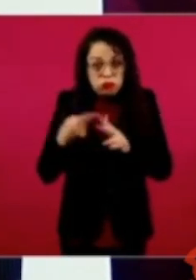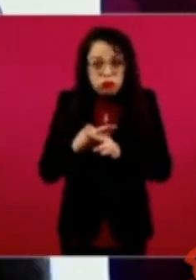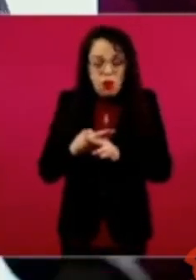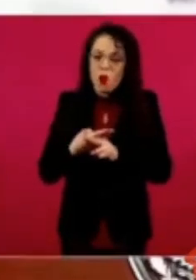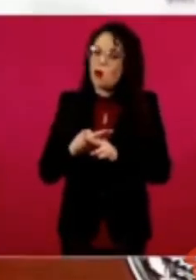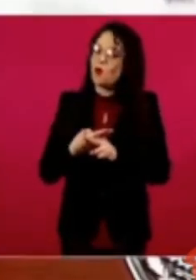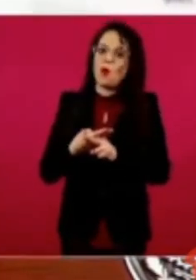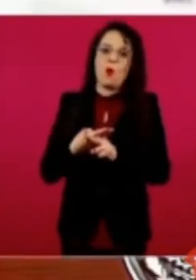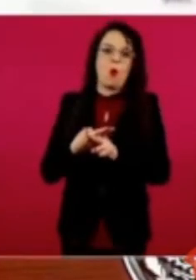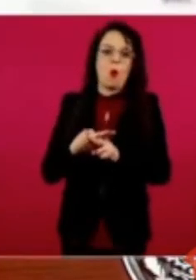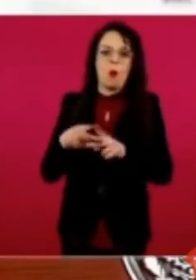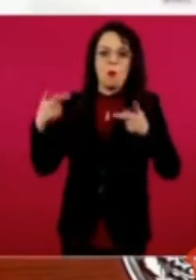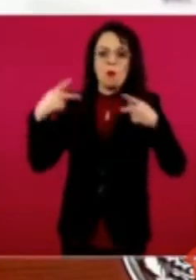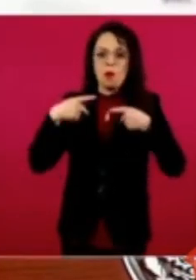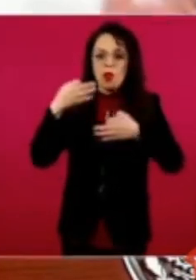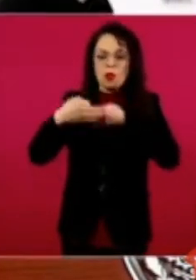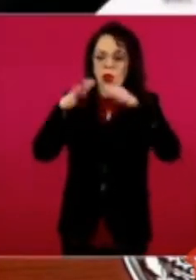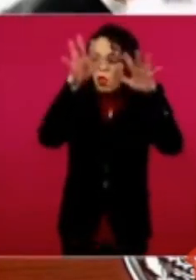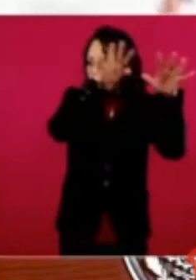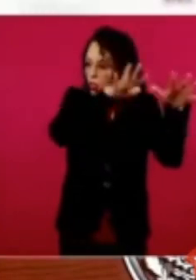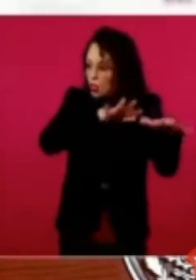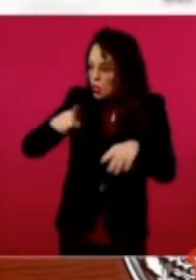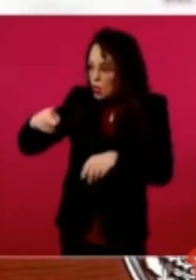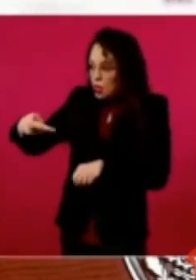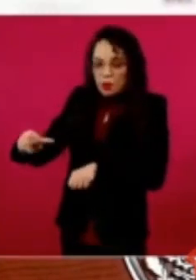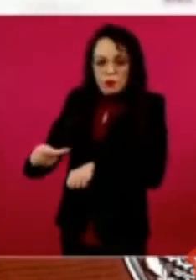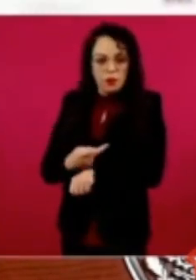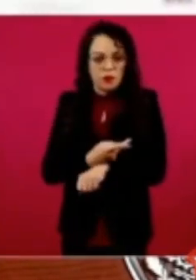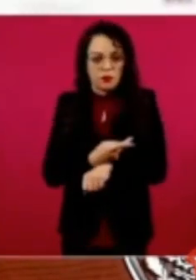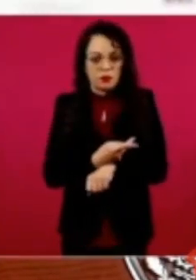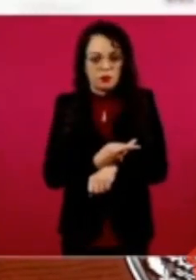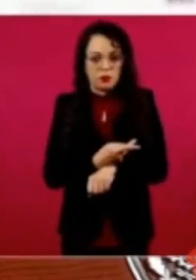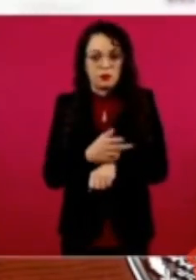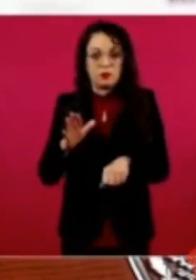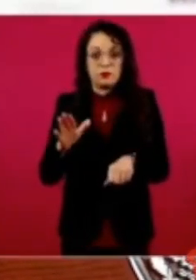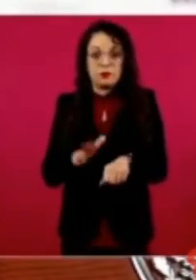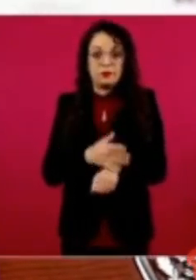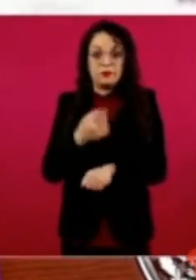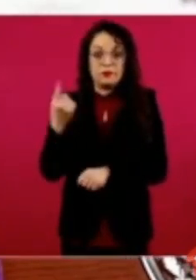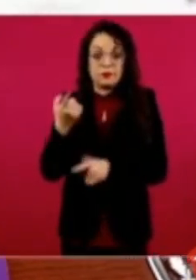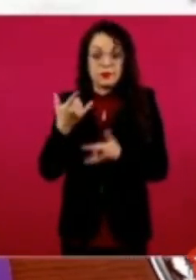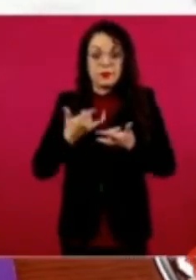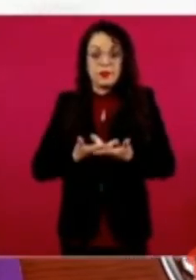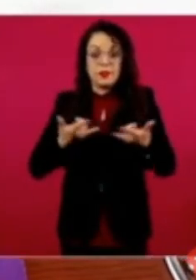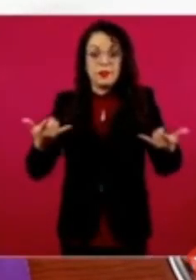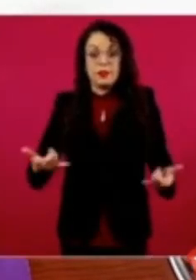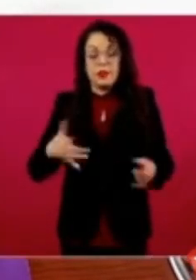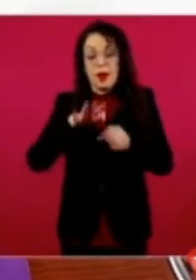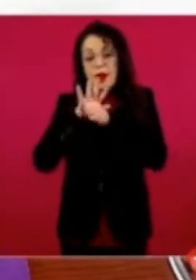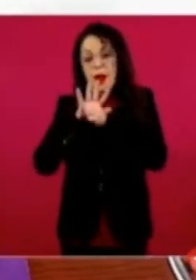De por sí, estamos hablando de la represión de Cananea, si los fusilan.